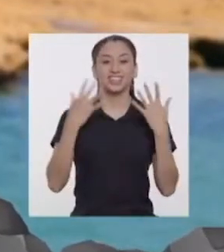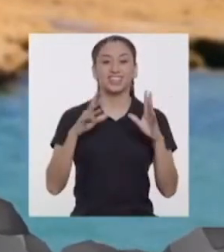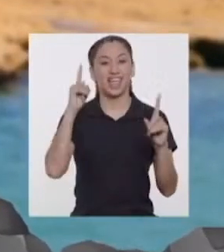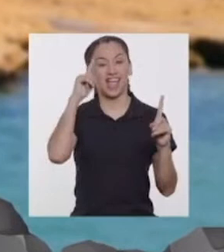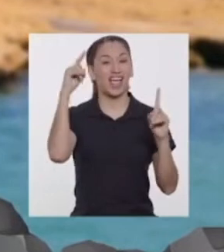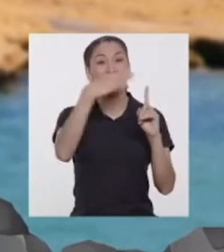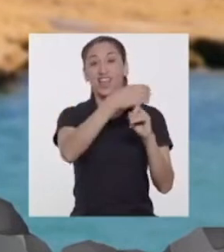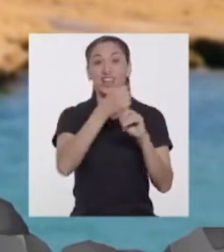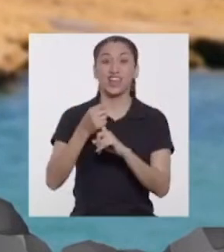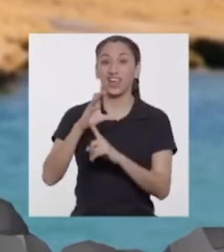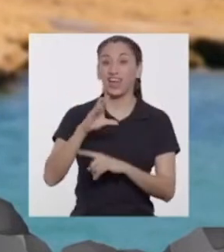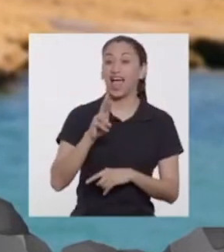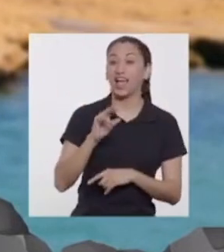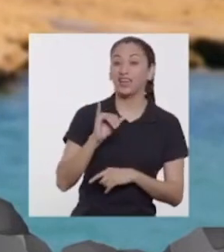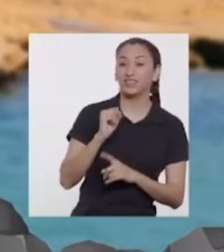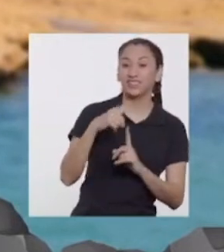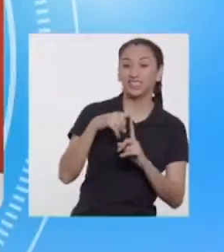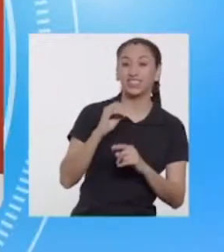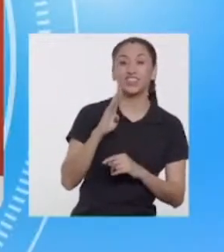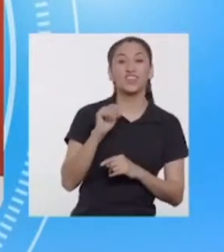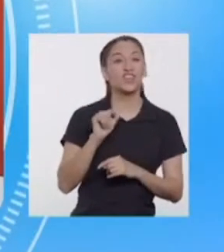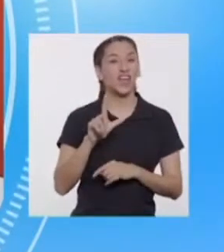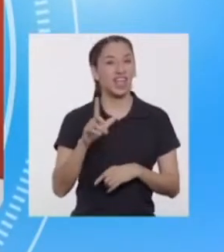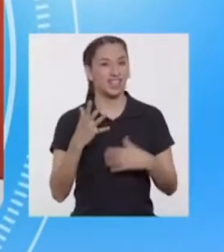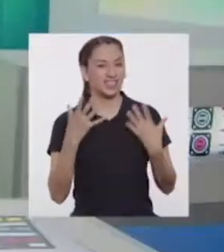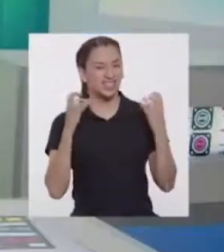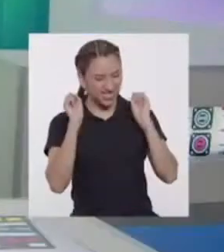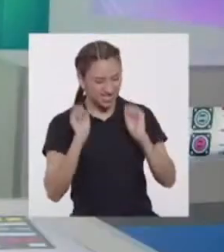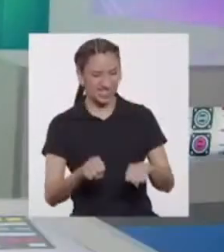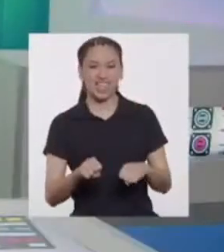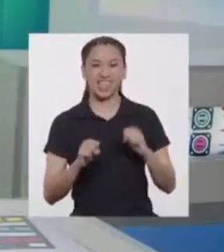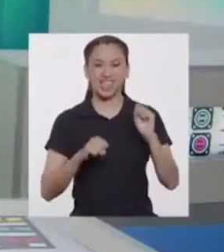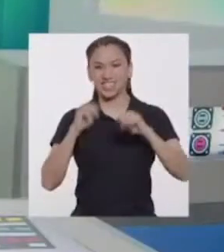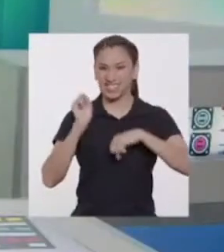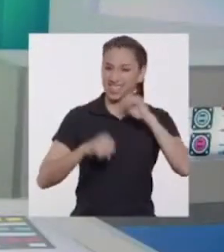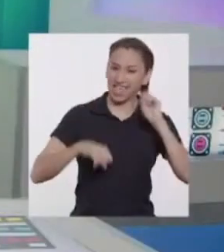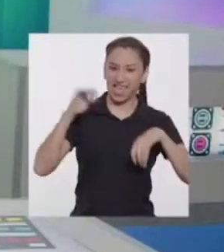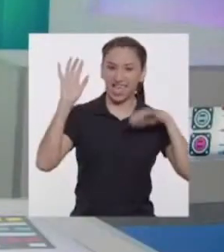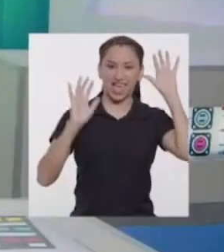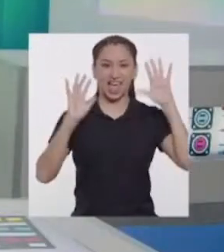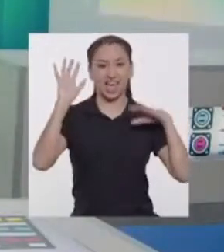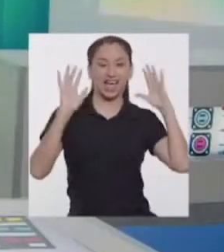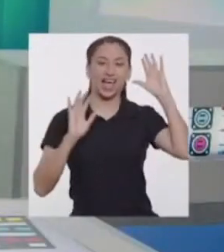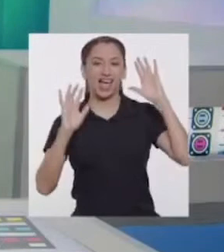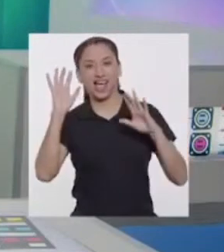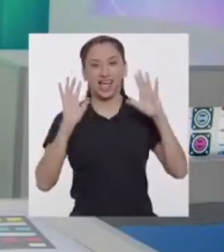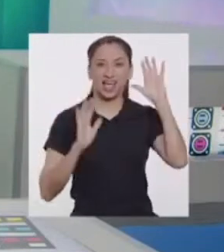¡Lo logramos, Cristóbal! ¡Sí! ¡Sí!